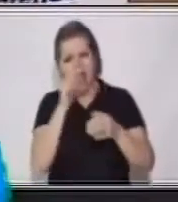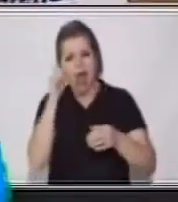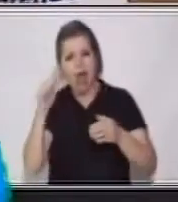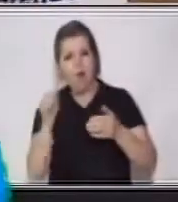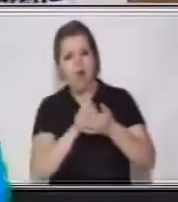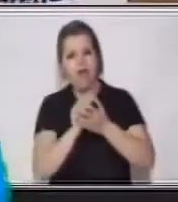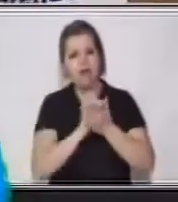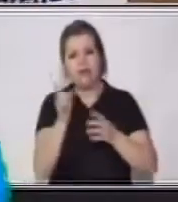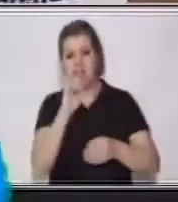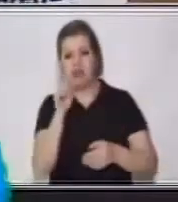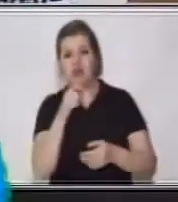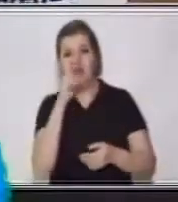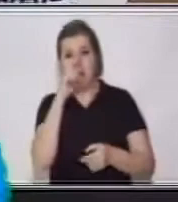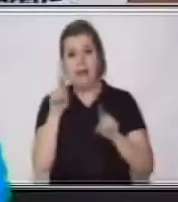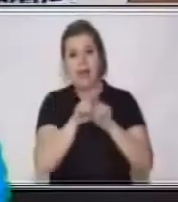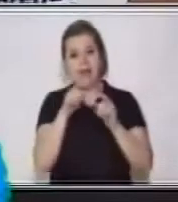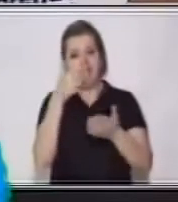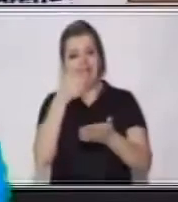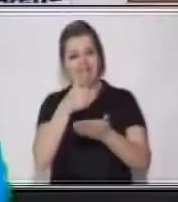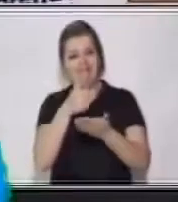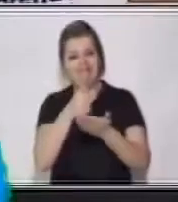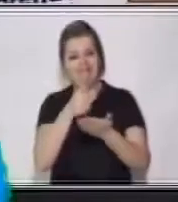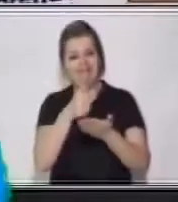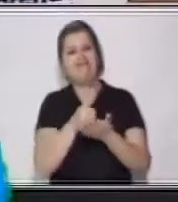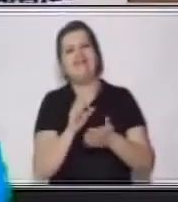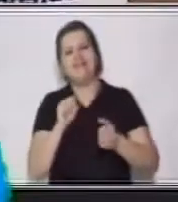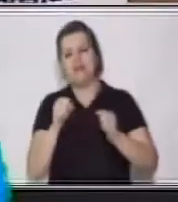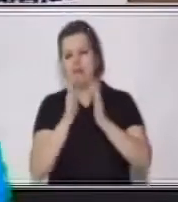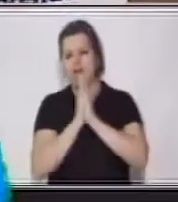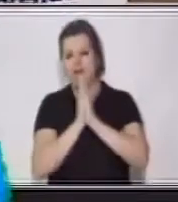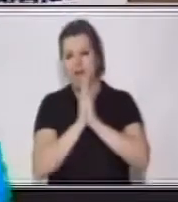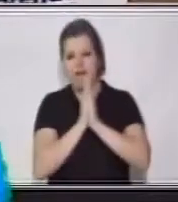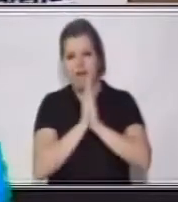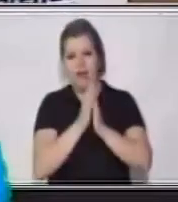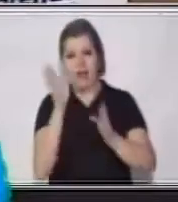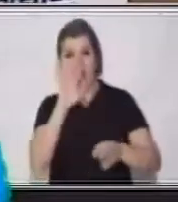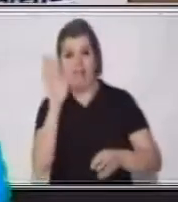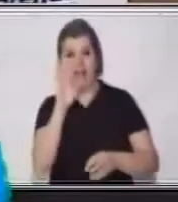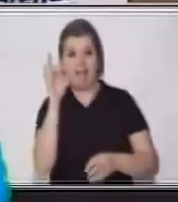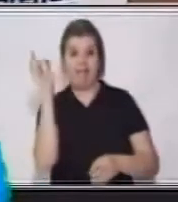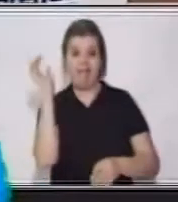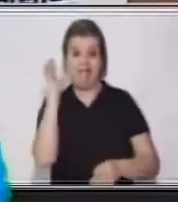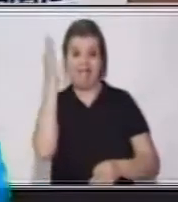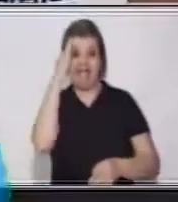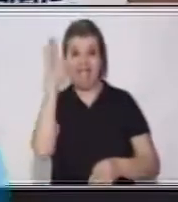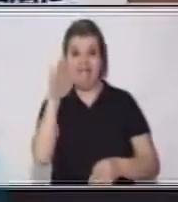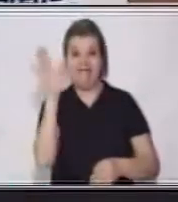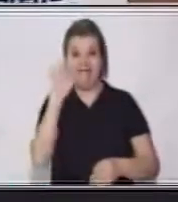con jabón, y si no también pueden utilizar su gel antibacterial. Y nos vemos en la próxima.